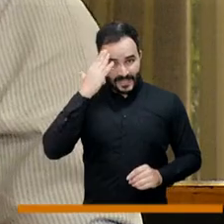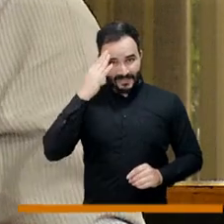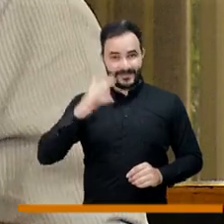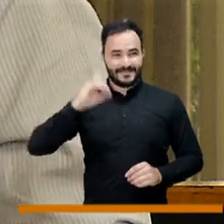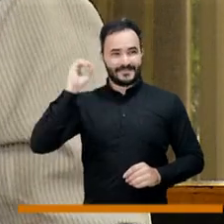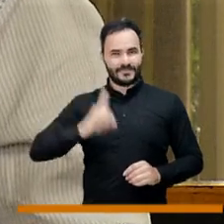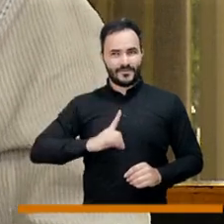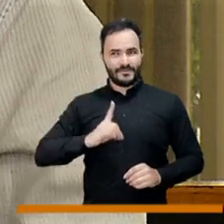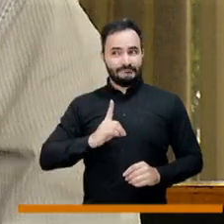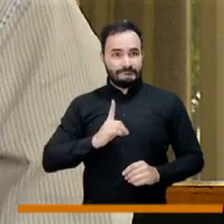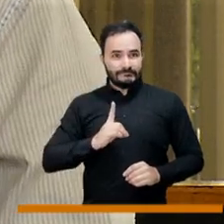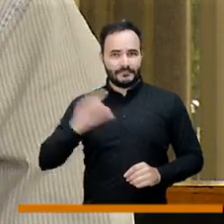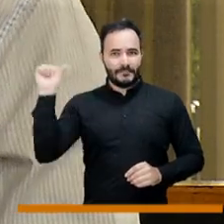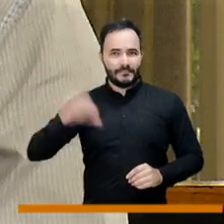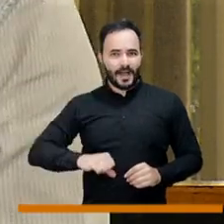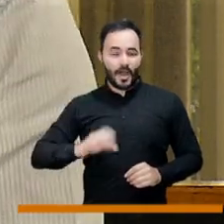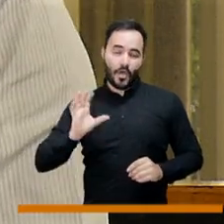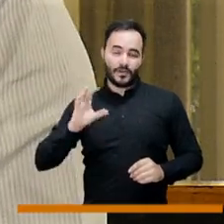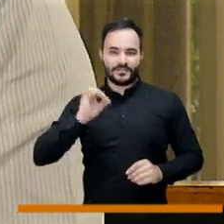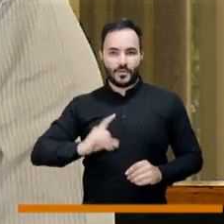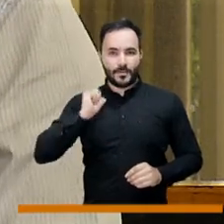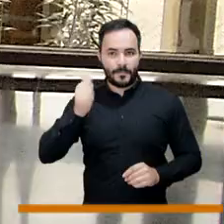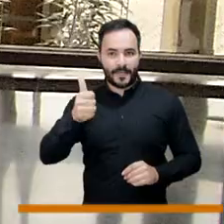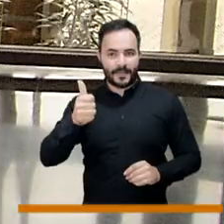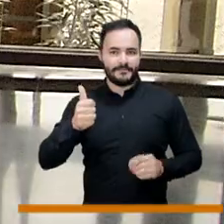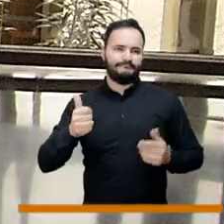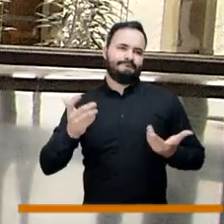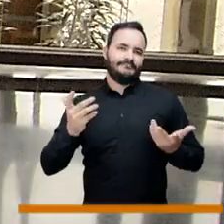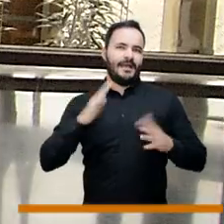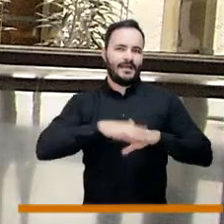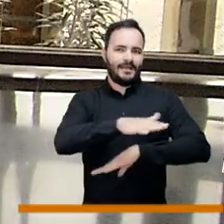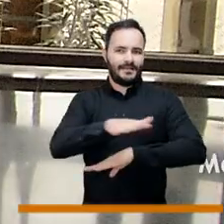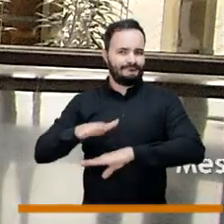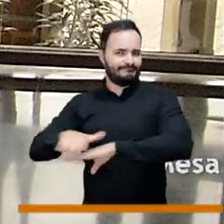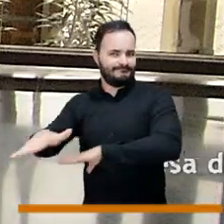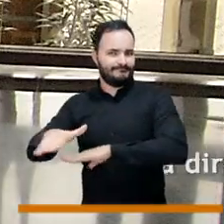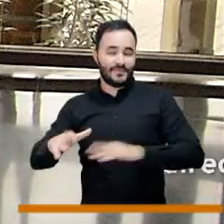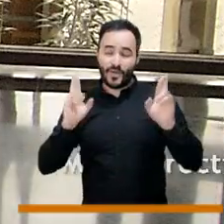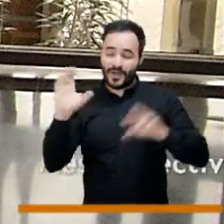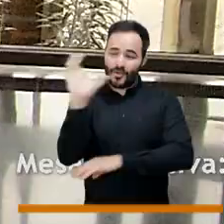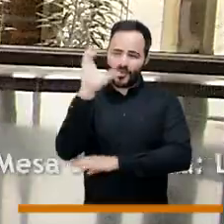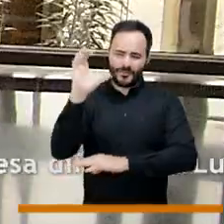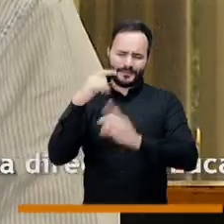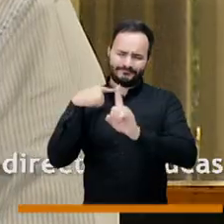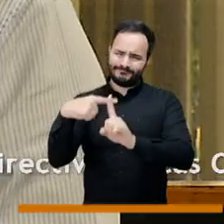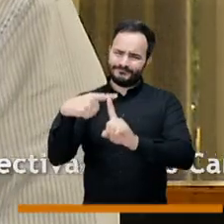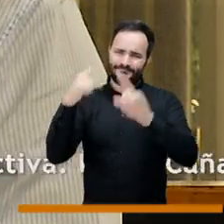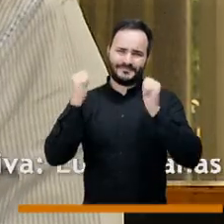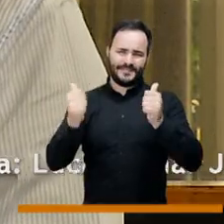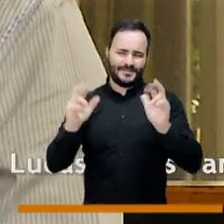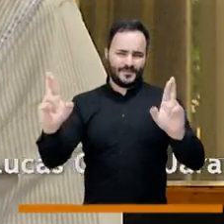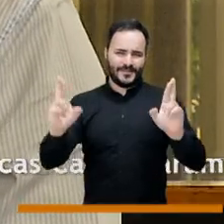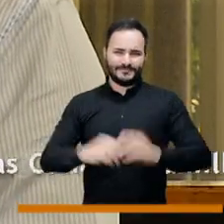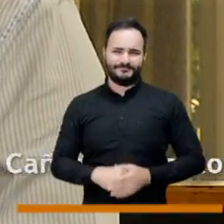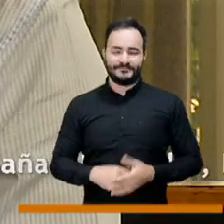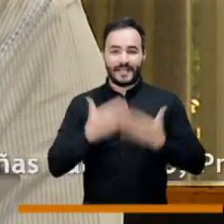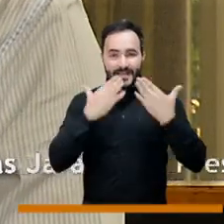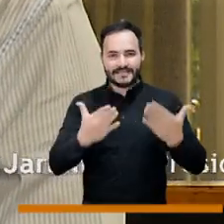las implicaciones de tomar una mala decisión o una buena decisión, y esperemos que sea la mejor decisión para Colombia. Muchísimas gracias y